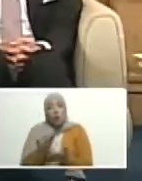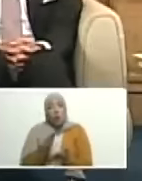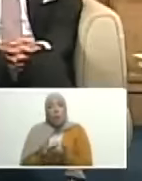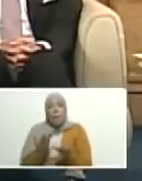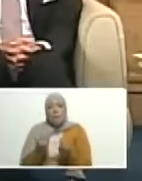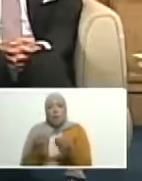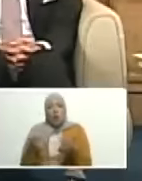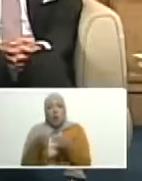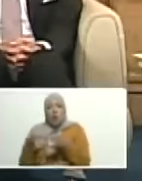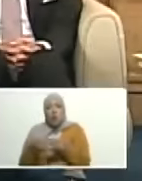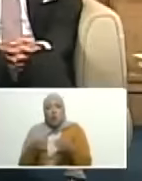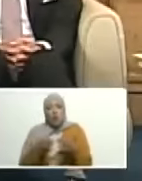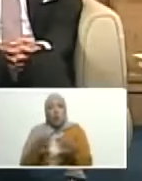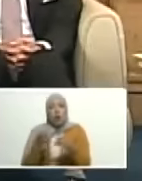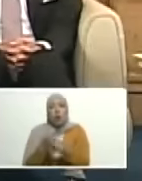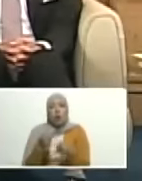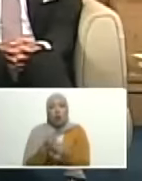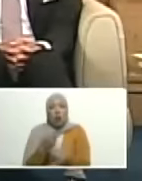múltiples reuniones mías